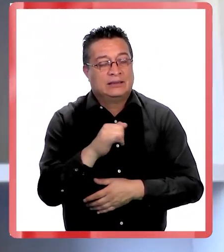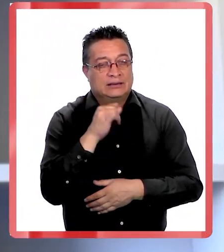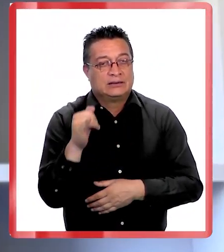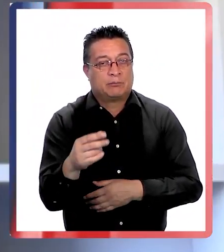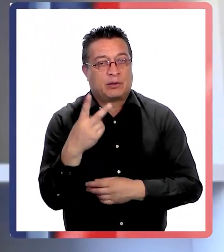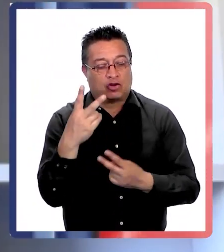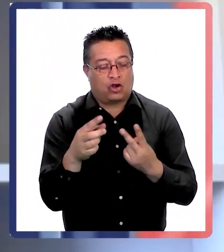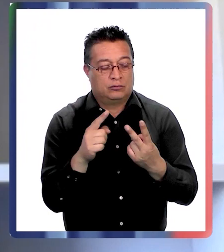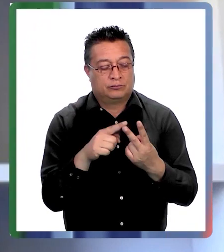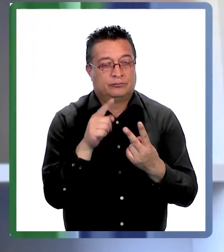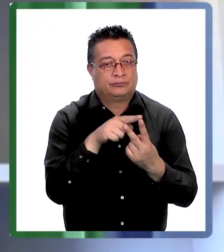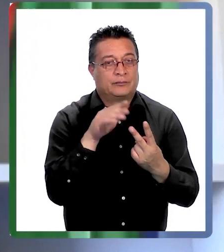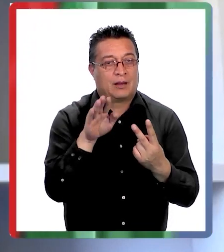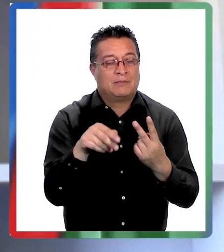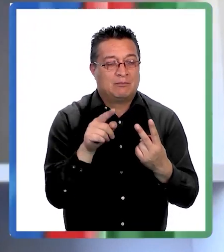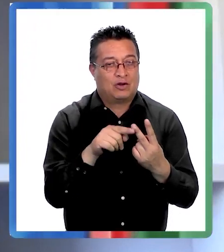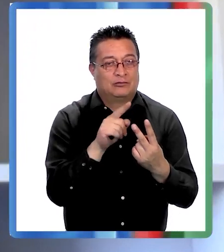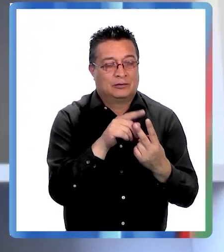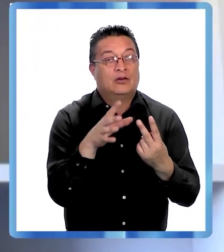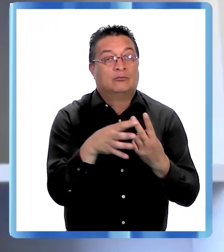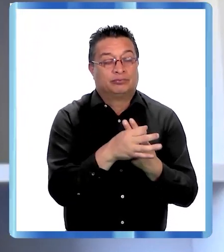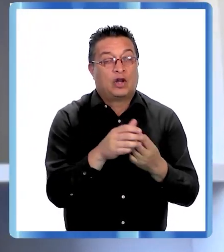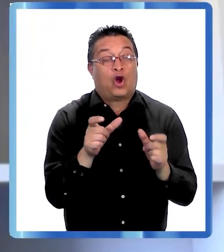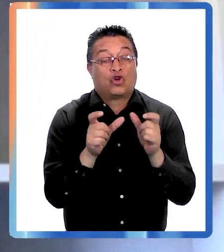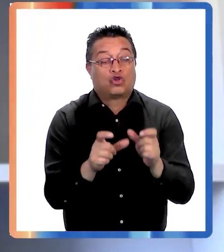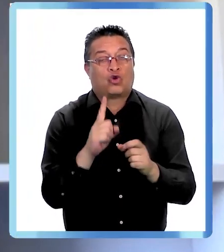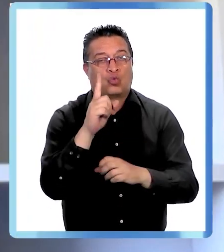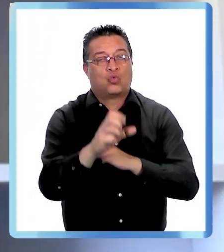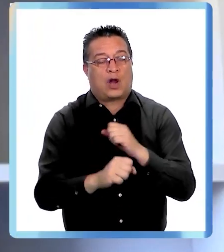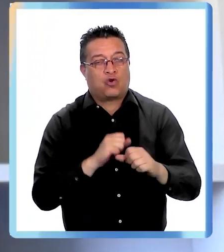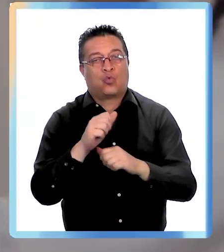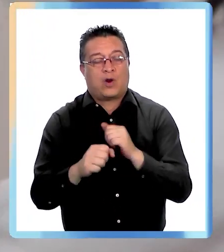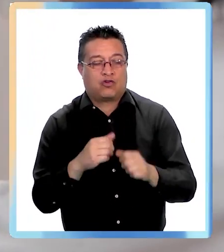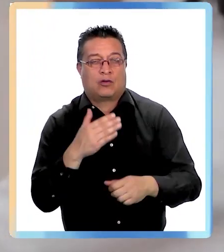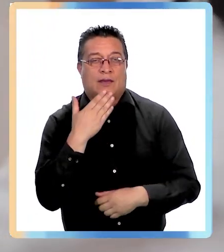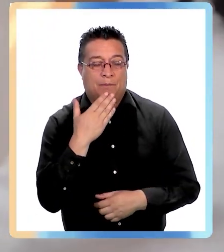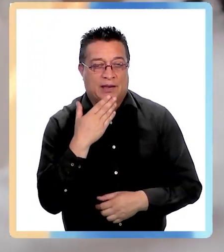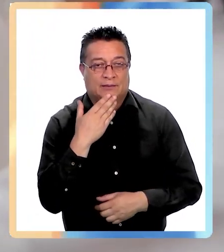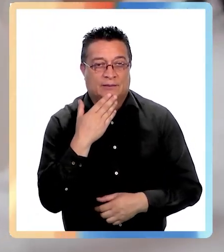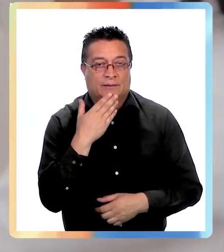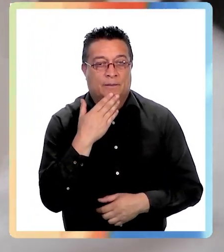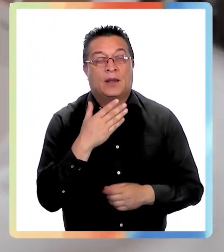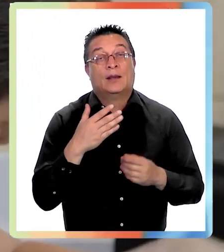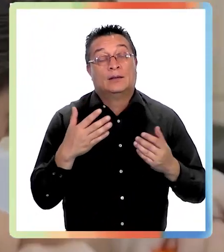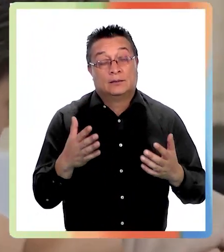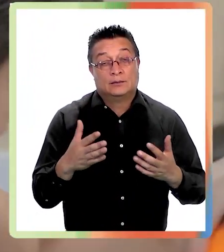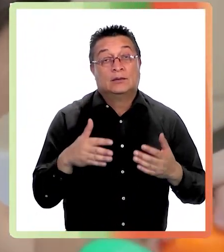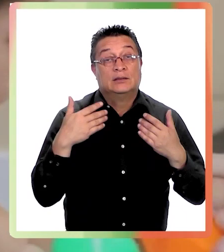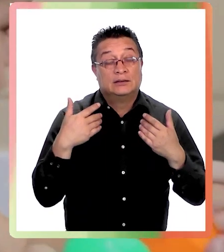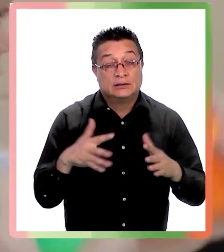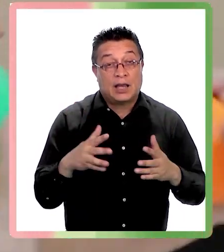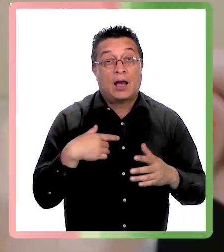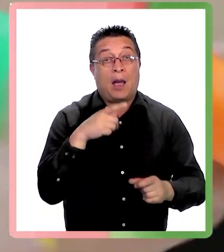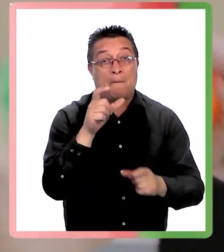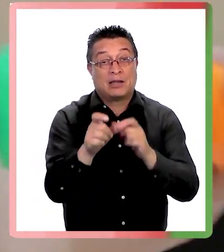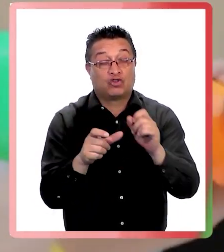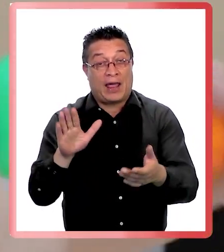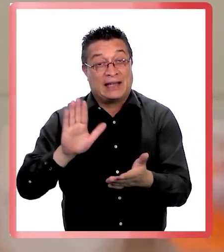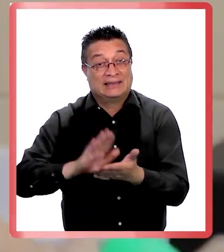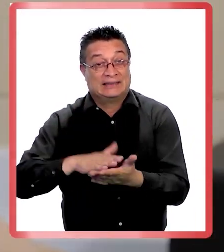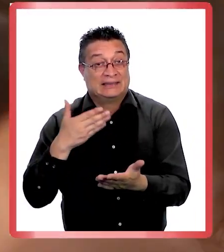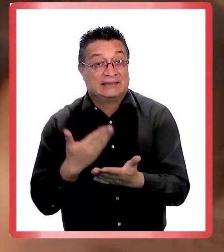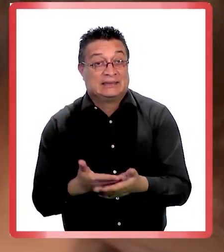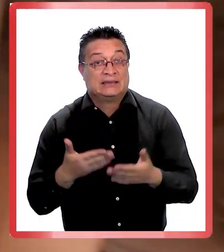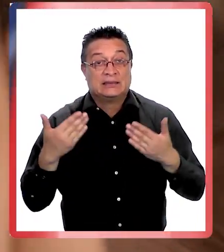siempre estos dos mismos screenings, pero además se controlan anualmente, ¿ya? Y ya en